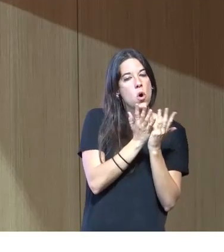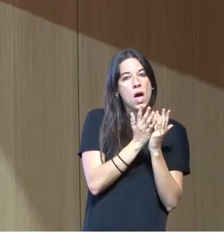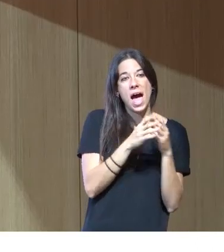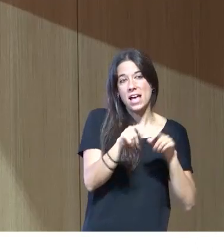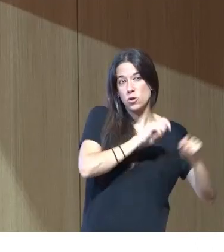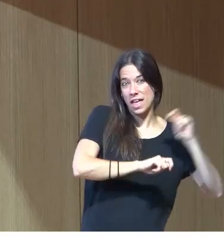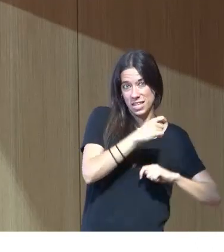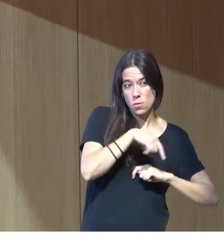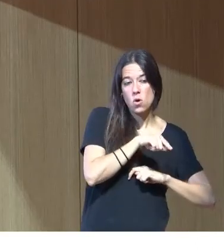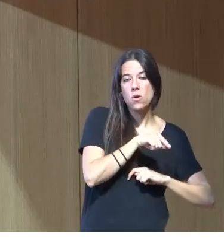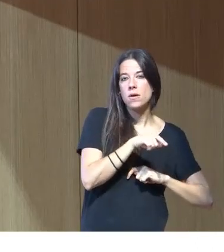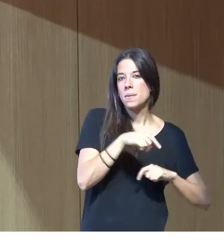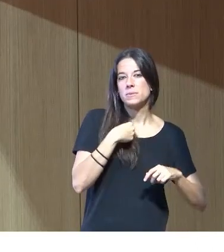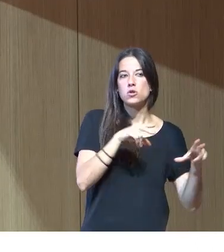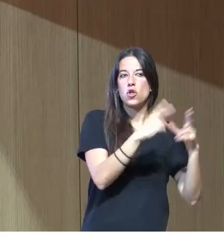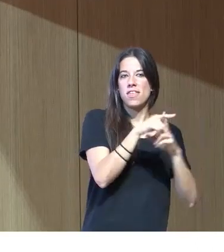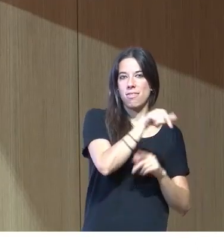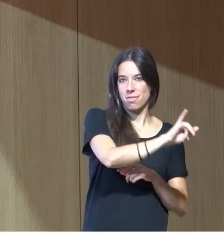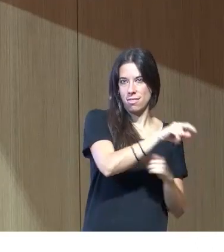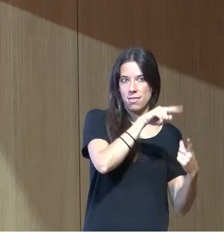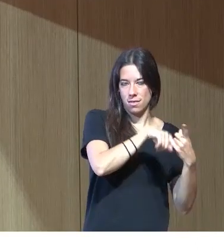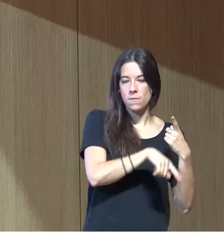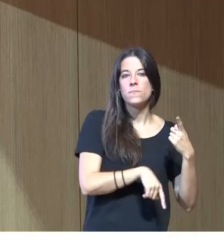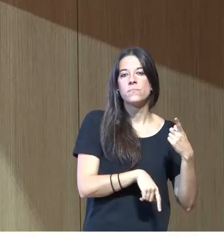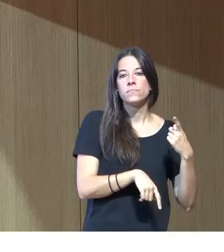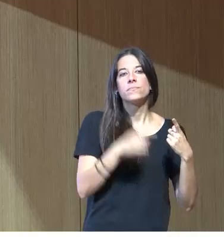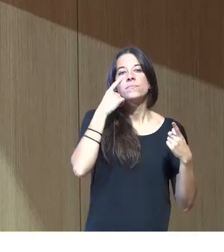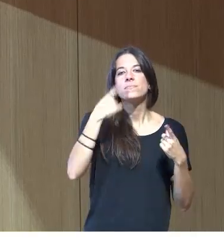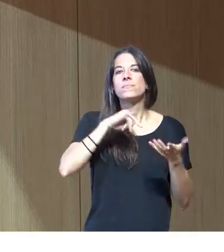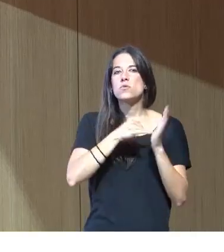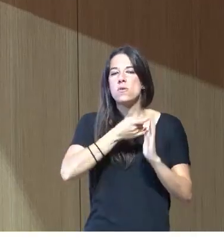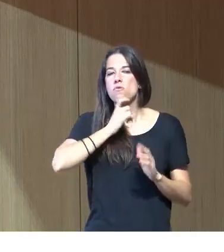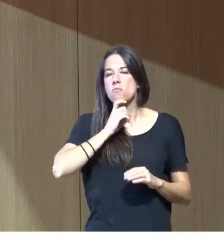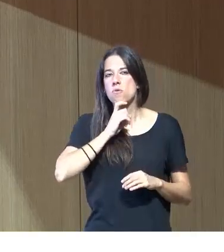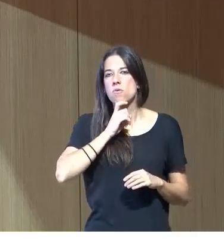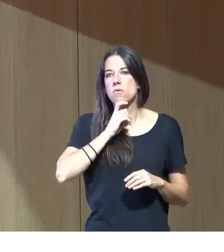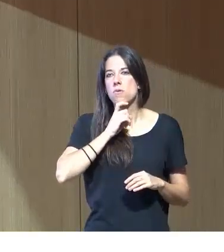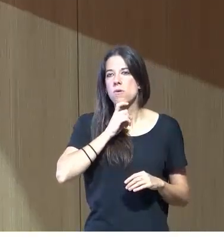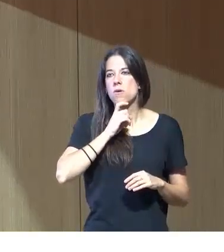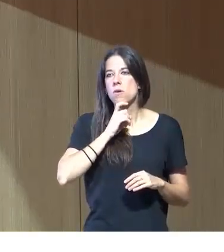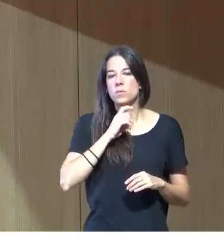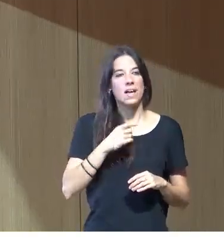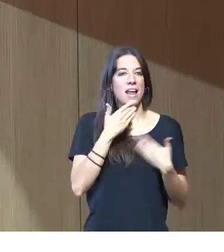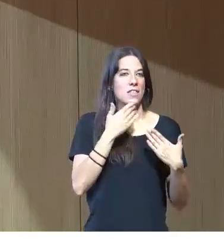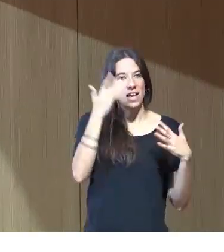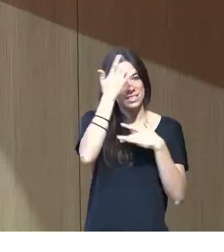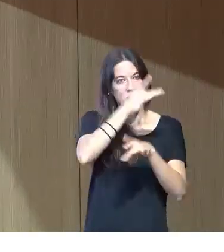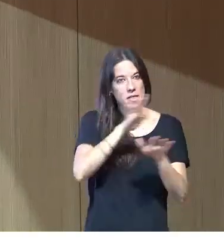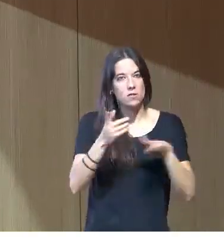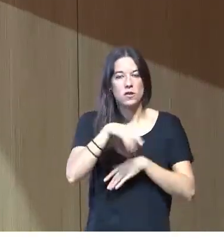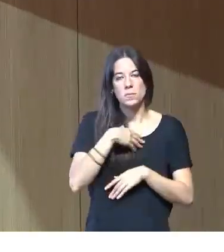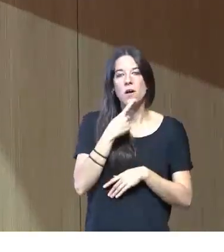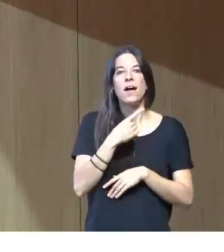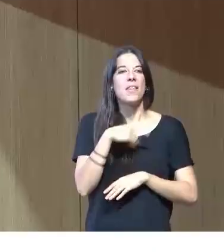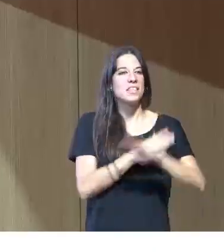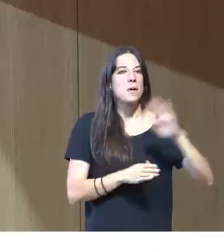tenemos la propia sociedad y cómo vamos a solventar esto Pues a través de sensibilización queremos que la discapacidad no